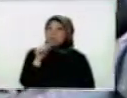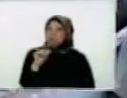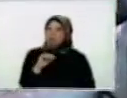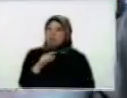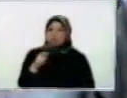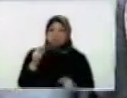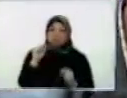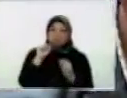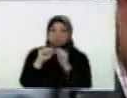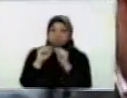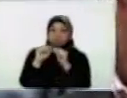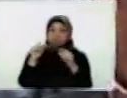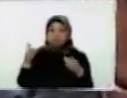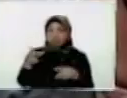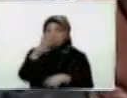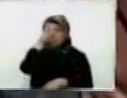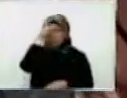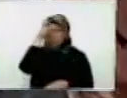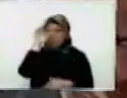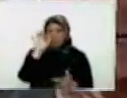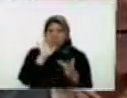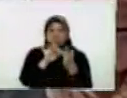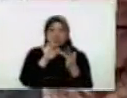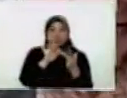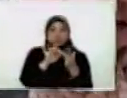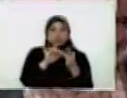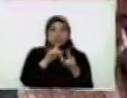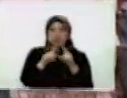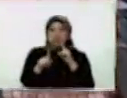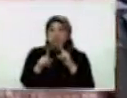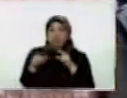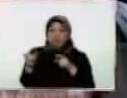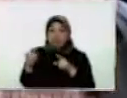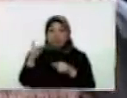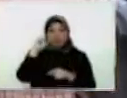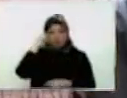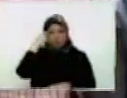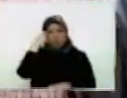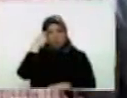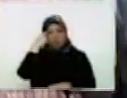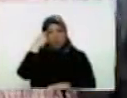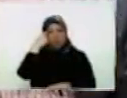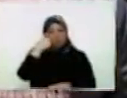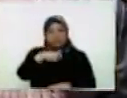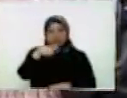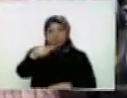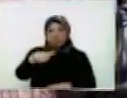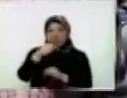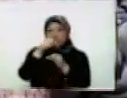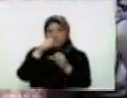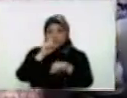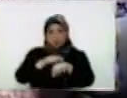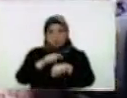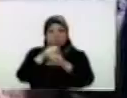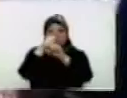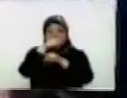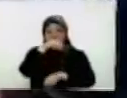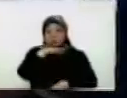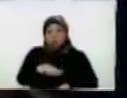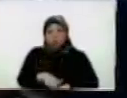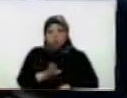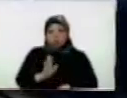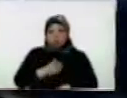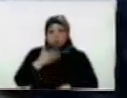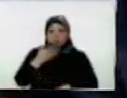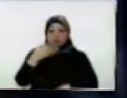montaña, a todos ellos también tenemos que recordarles, porque cada quien en su momento histórico hizo posible